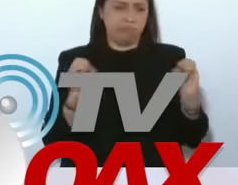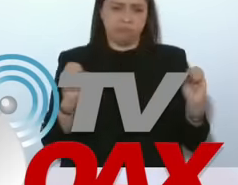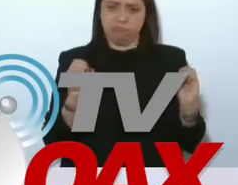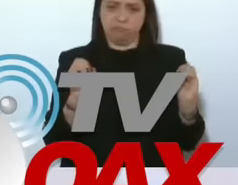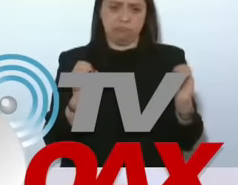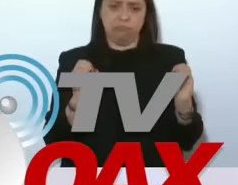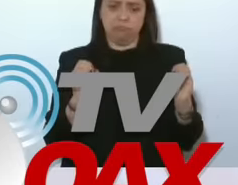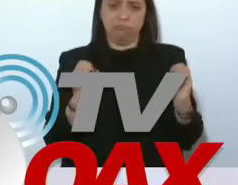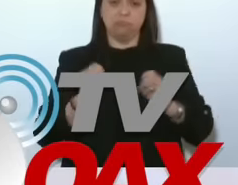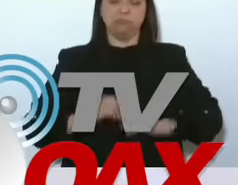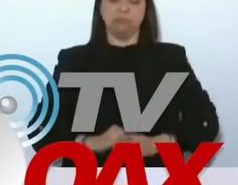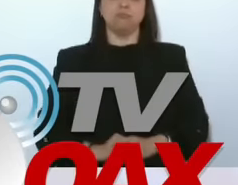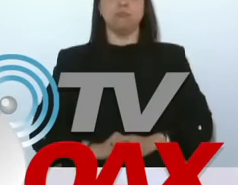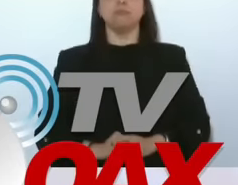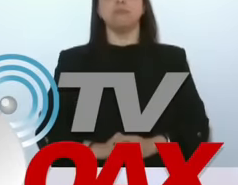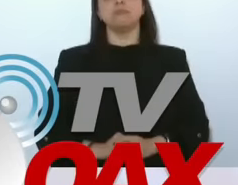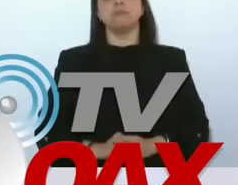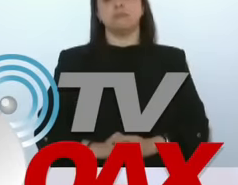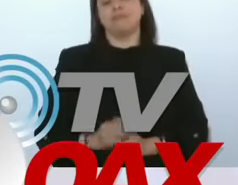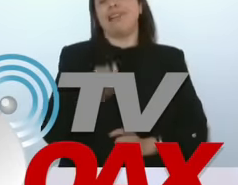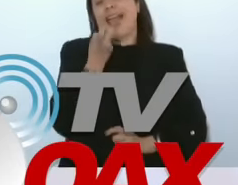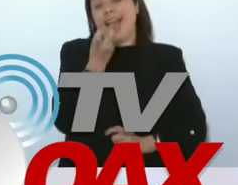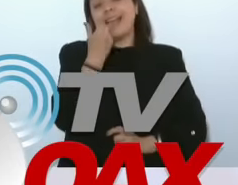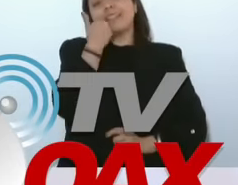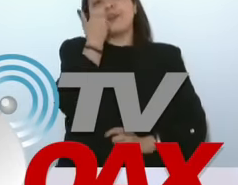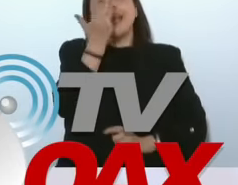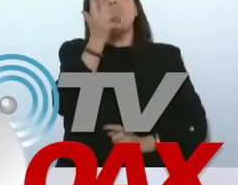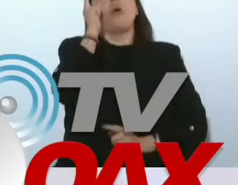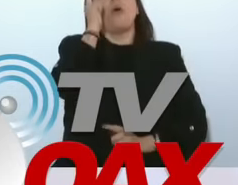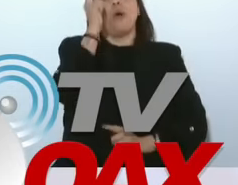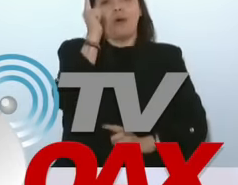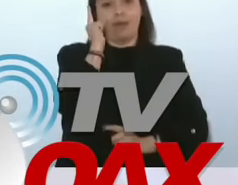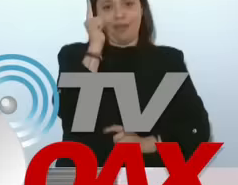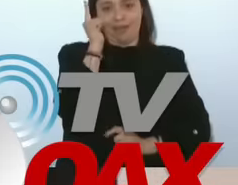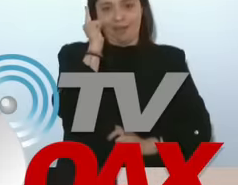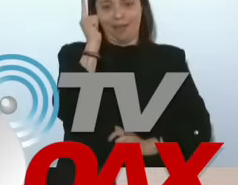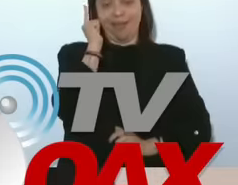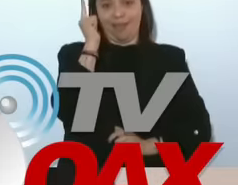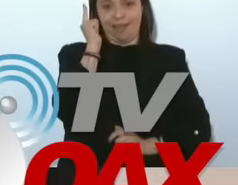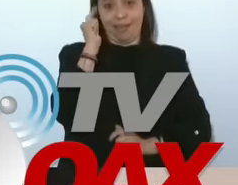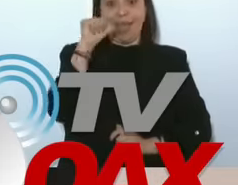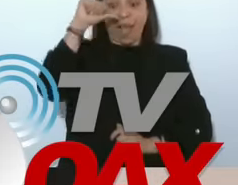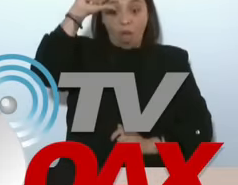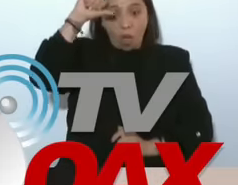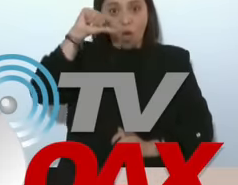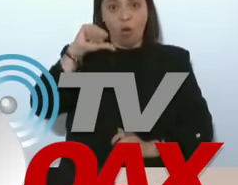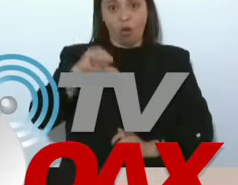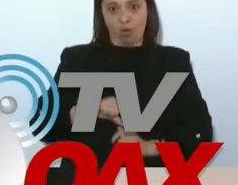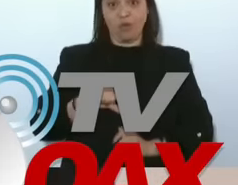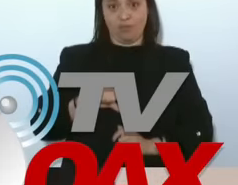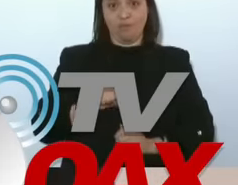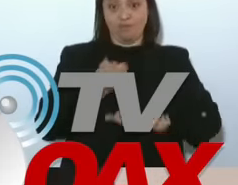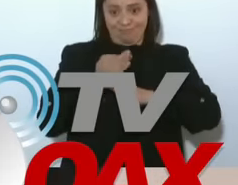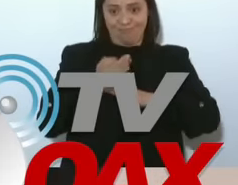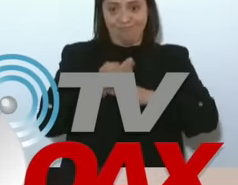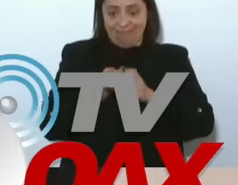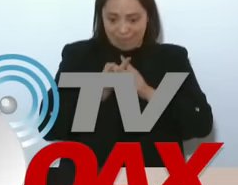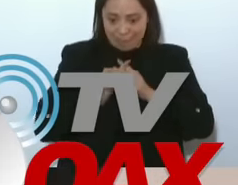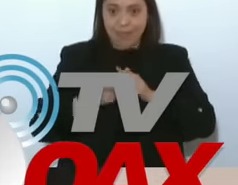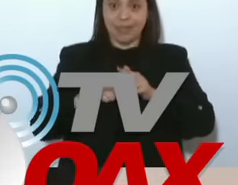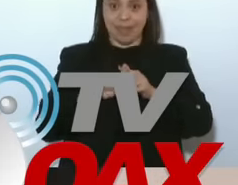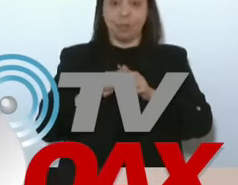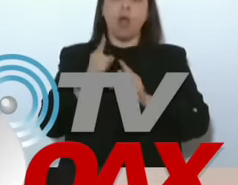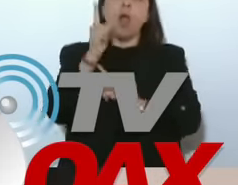Ese es el ideal que hoy empezamos a convertir en